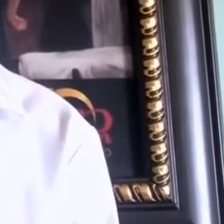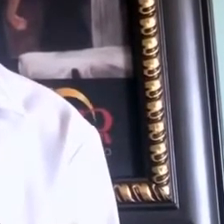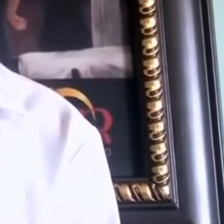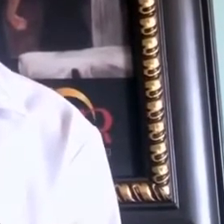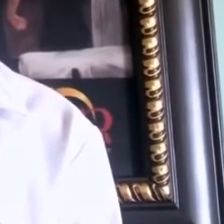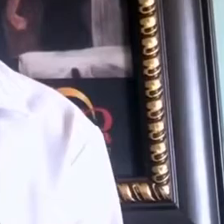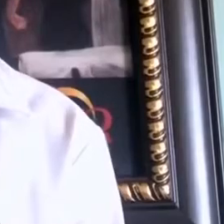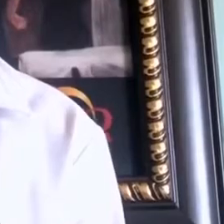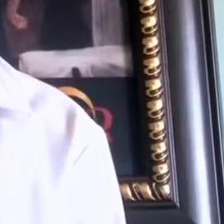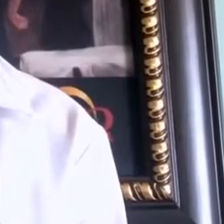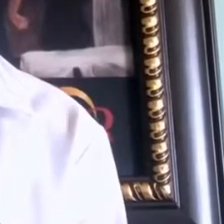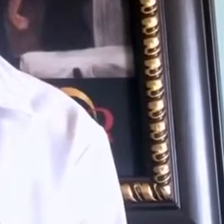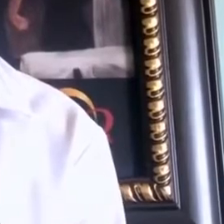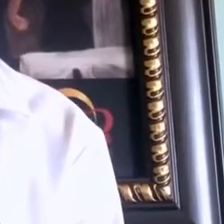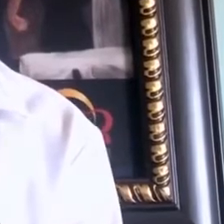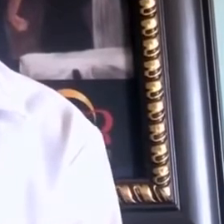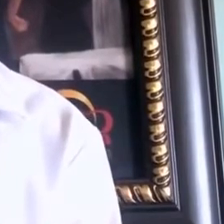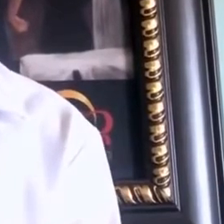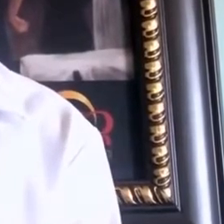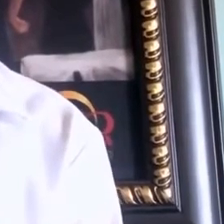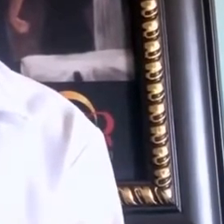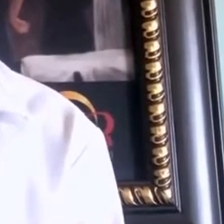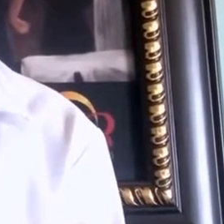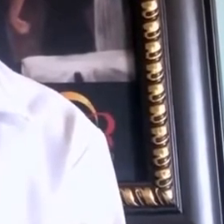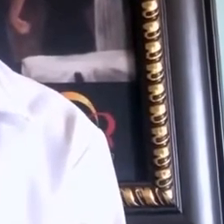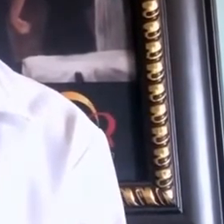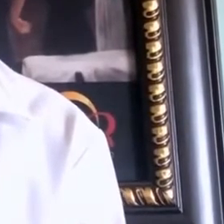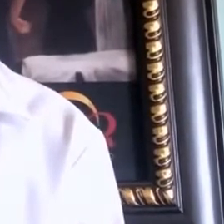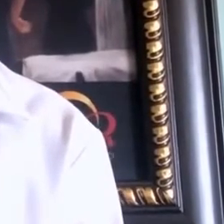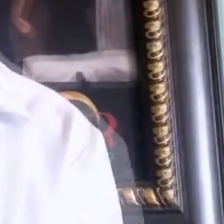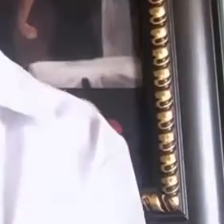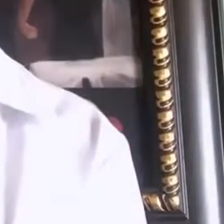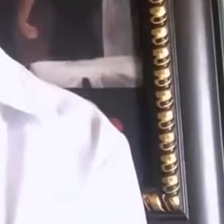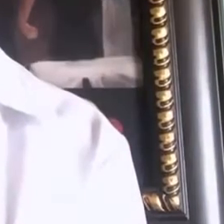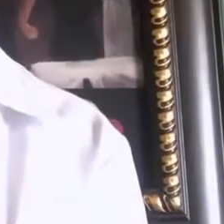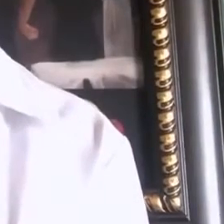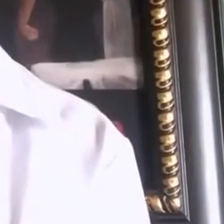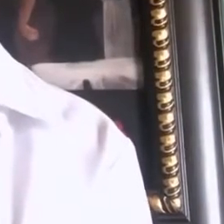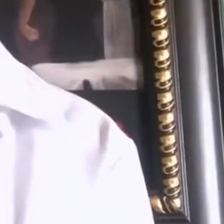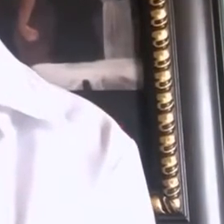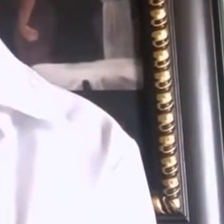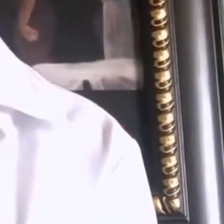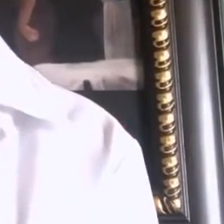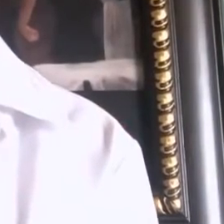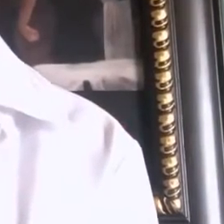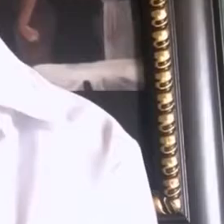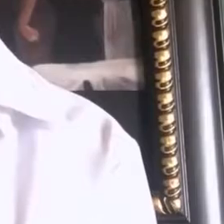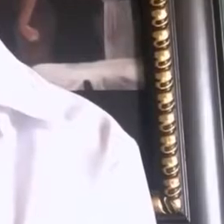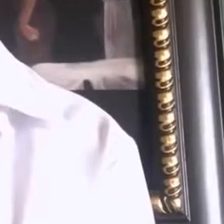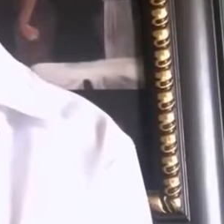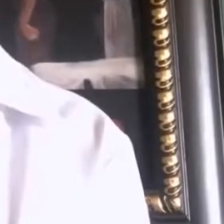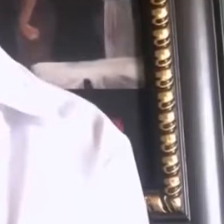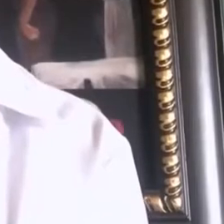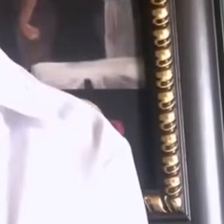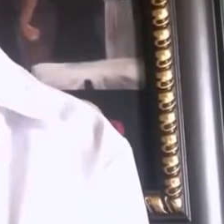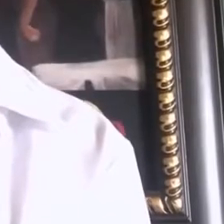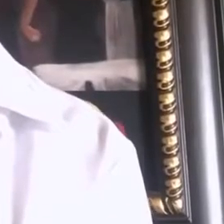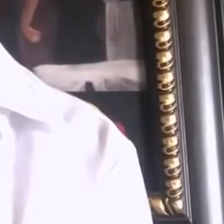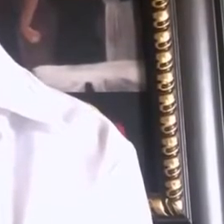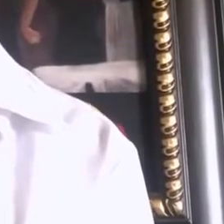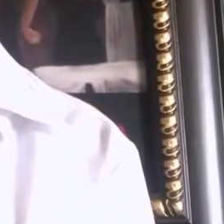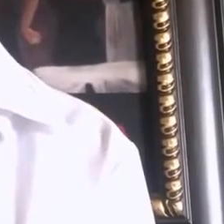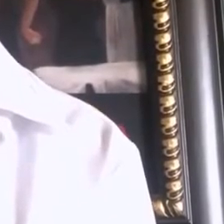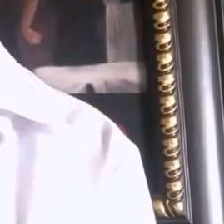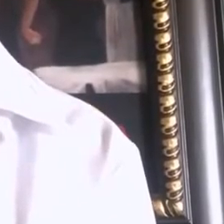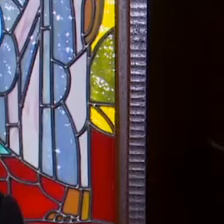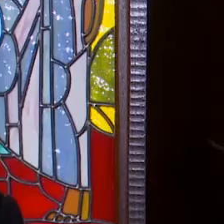el compromiso de hacer bien lo que se ha aprendido a hacer a lo largo del desempeño profesional. Gracias a los pacientes, a mis maestros, a mis